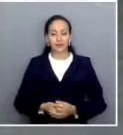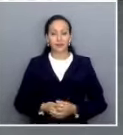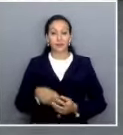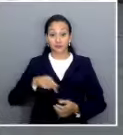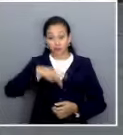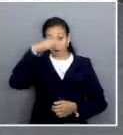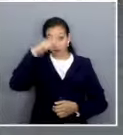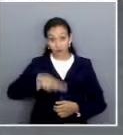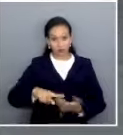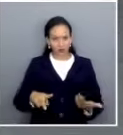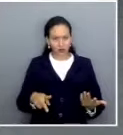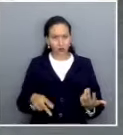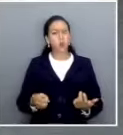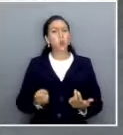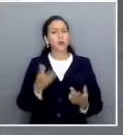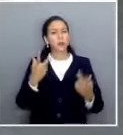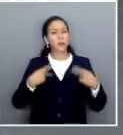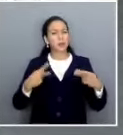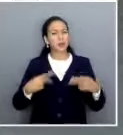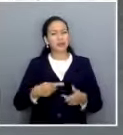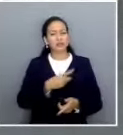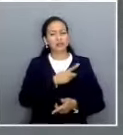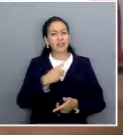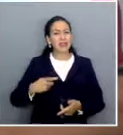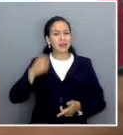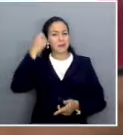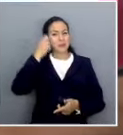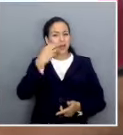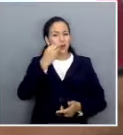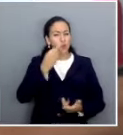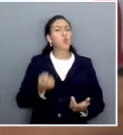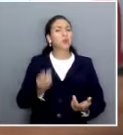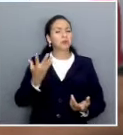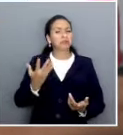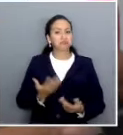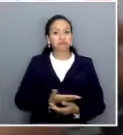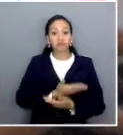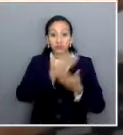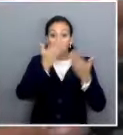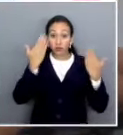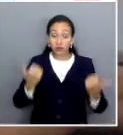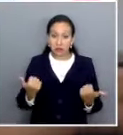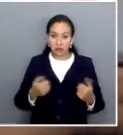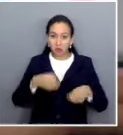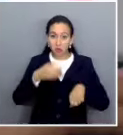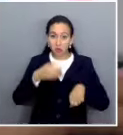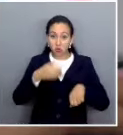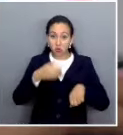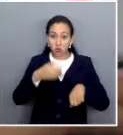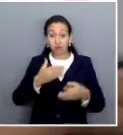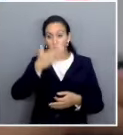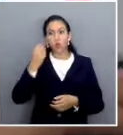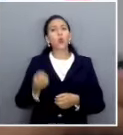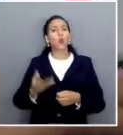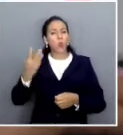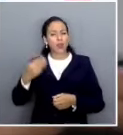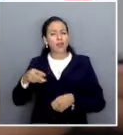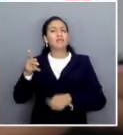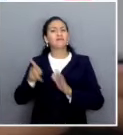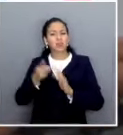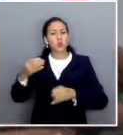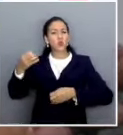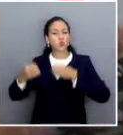la cifra exacta de deudores alimentarios, así como el número de juicios con los que se ha cumplimentado una